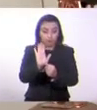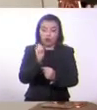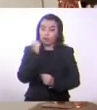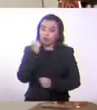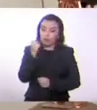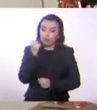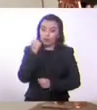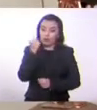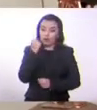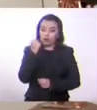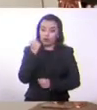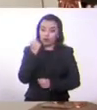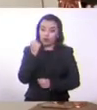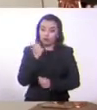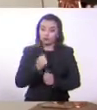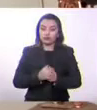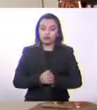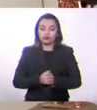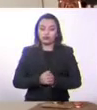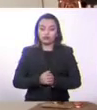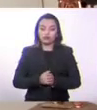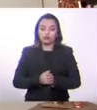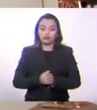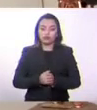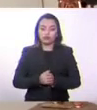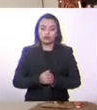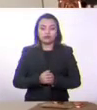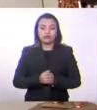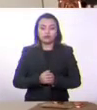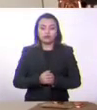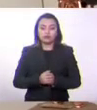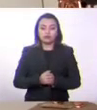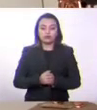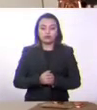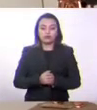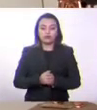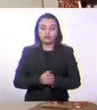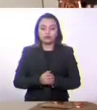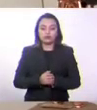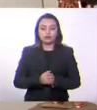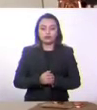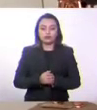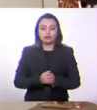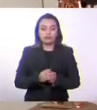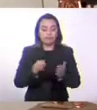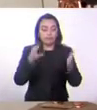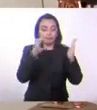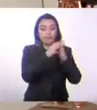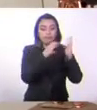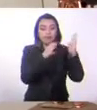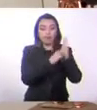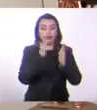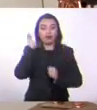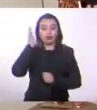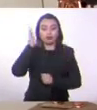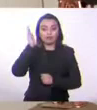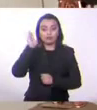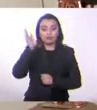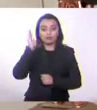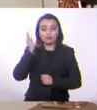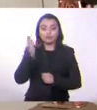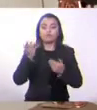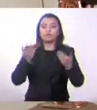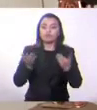El texto expositivo, como cualquier otro tipo de texto, tendrá algunas particularidades, y estas particularidades lo